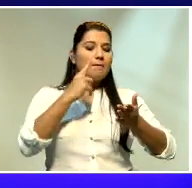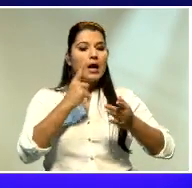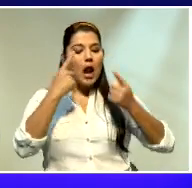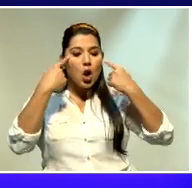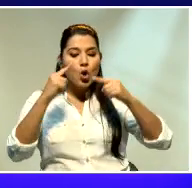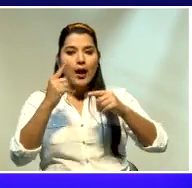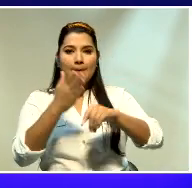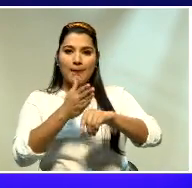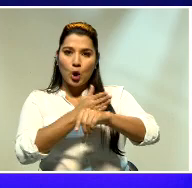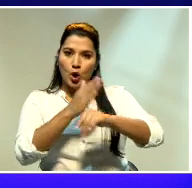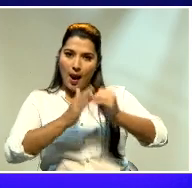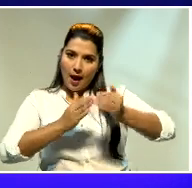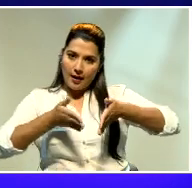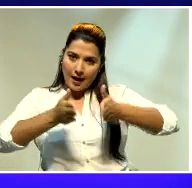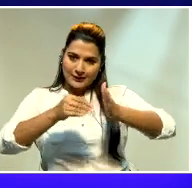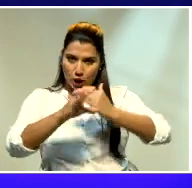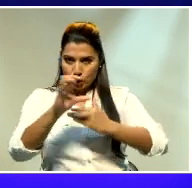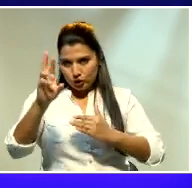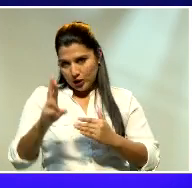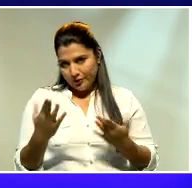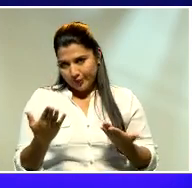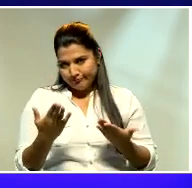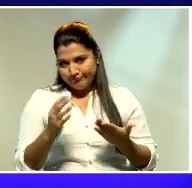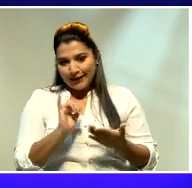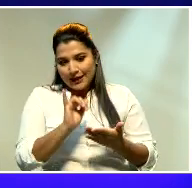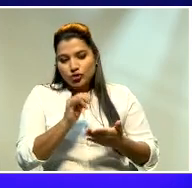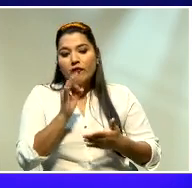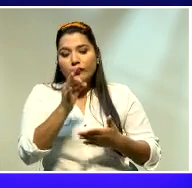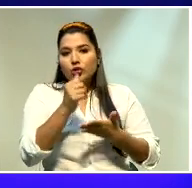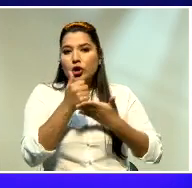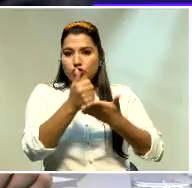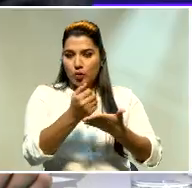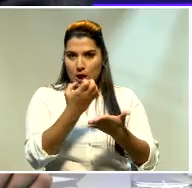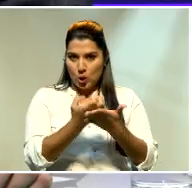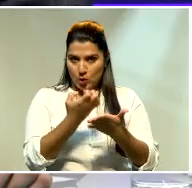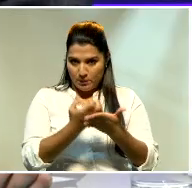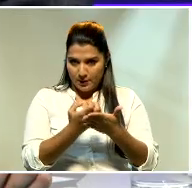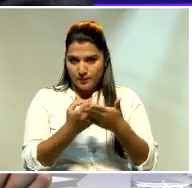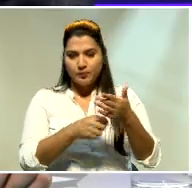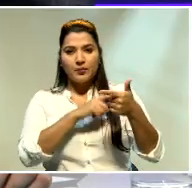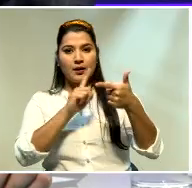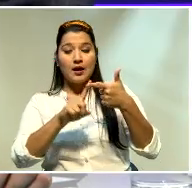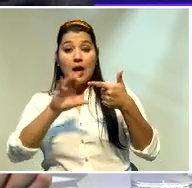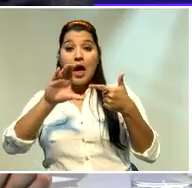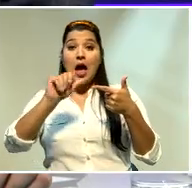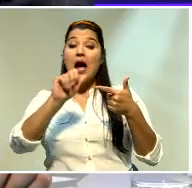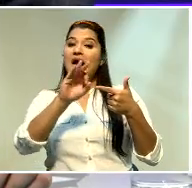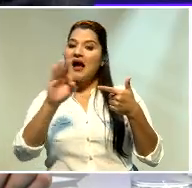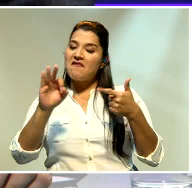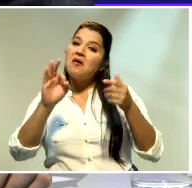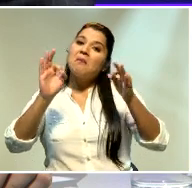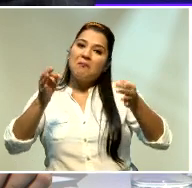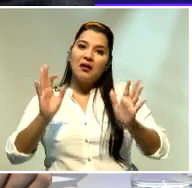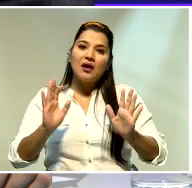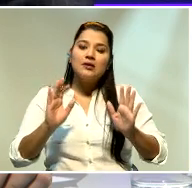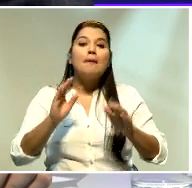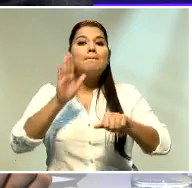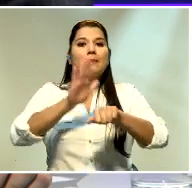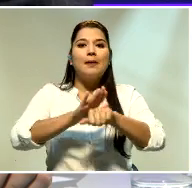válido, eso ayuda a la economía. Lo de la CAF, válido, nos